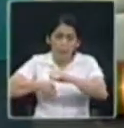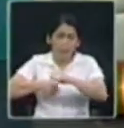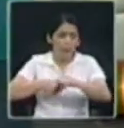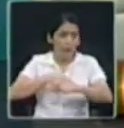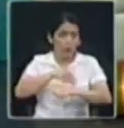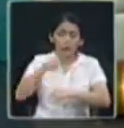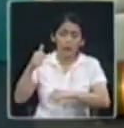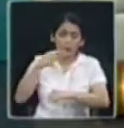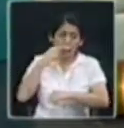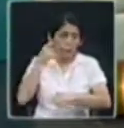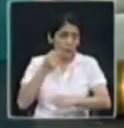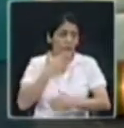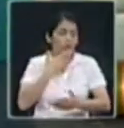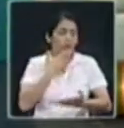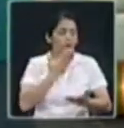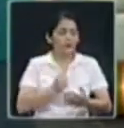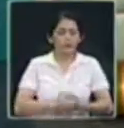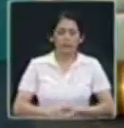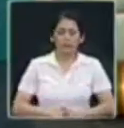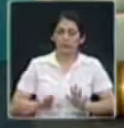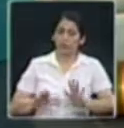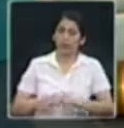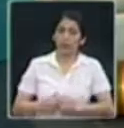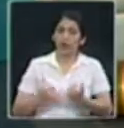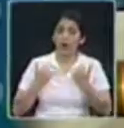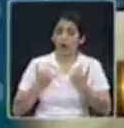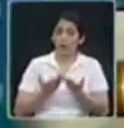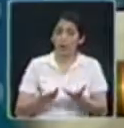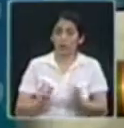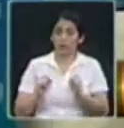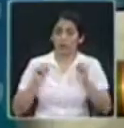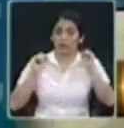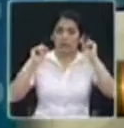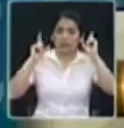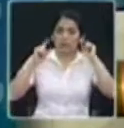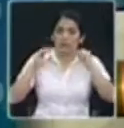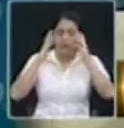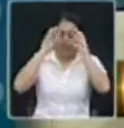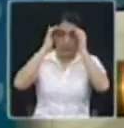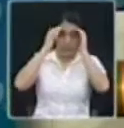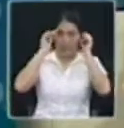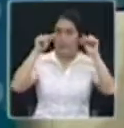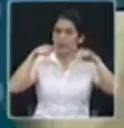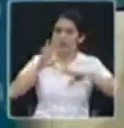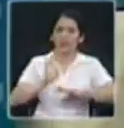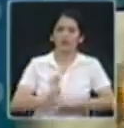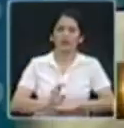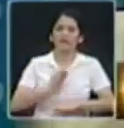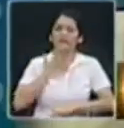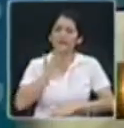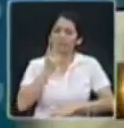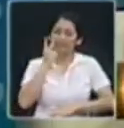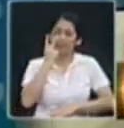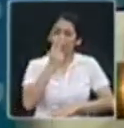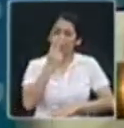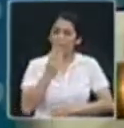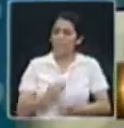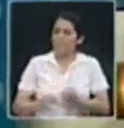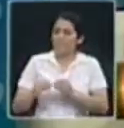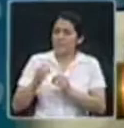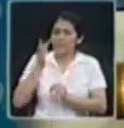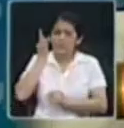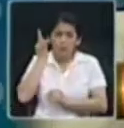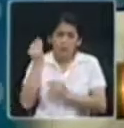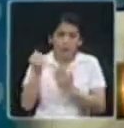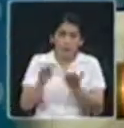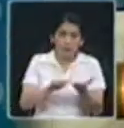Precisamente esta ley nace por esas cifras alarmantes que nosotros tenemos en nuestro país. Hasta lo que va del año, al momento nosotros